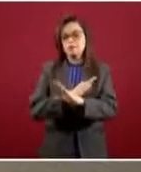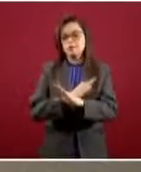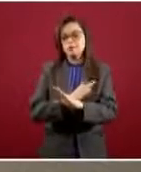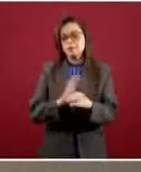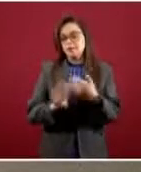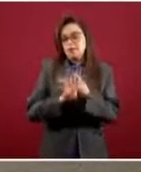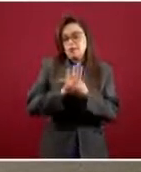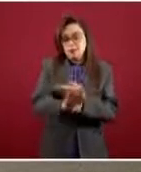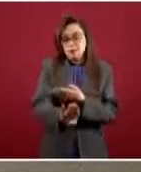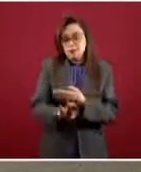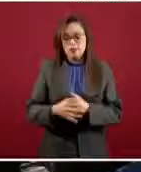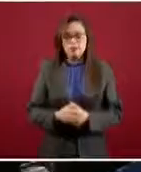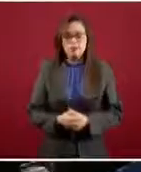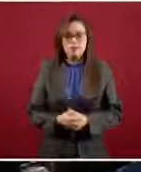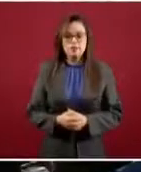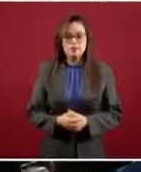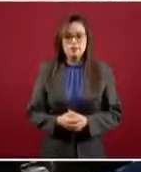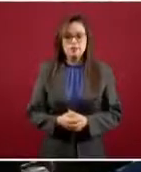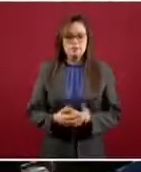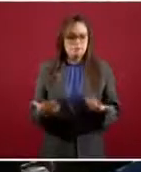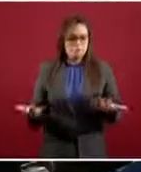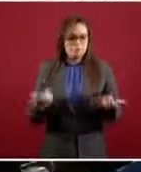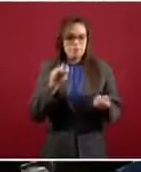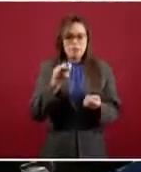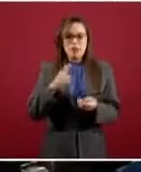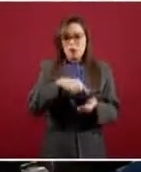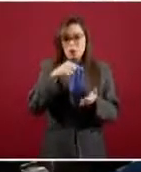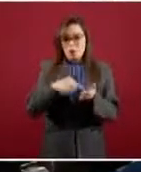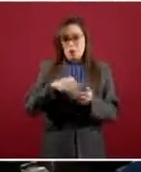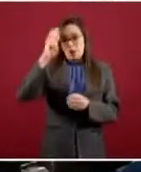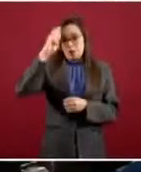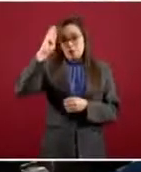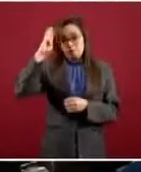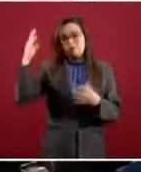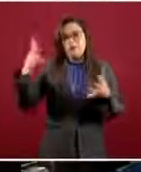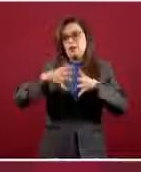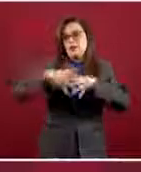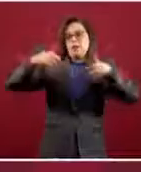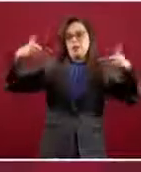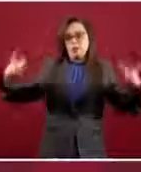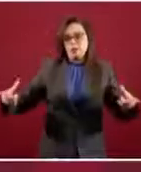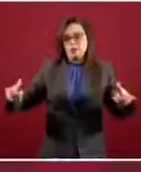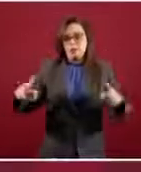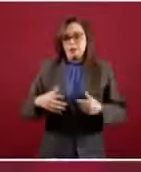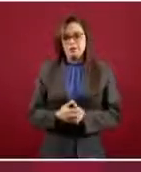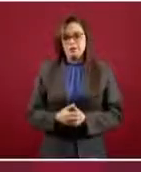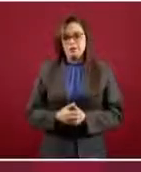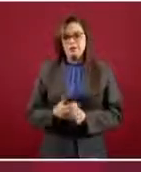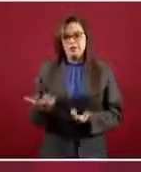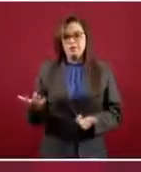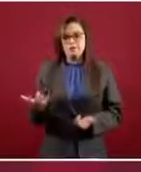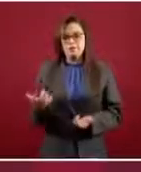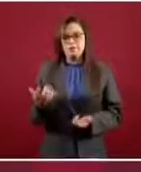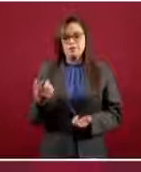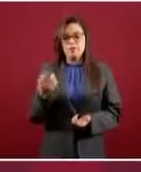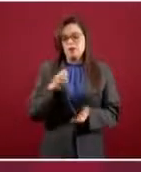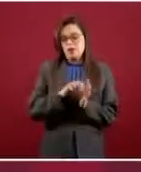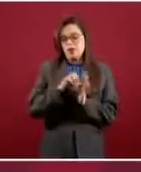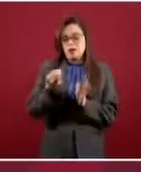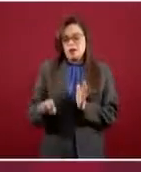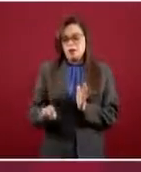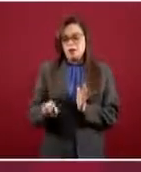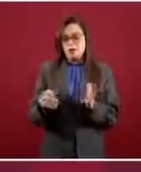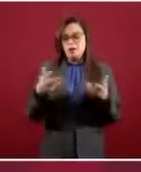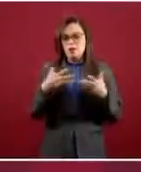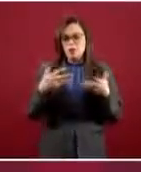espacios mayúsculos, no confundir con la contención que se puede utilizar, por ejemplo, cuando hay